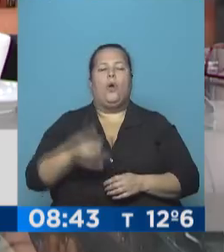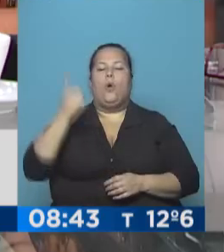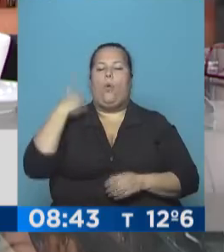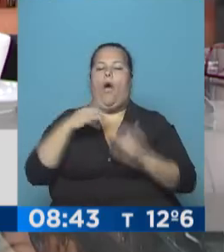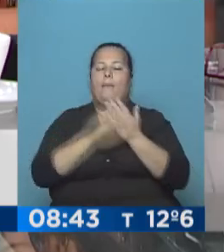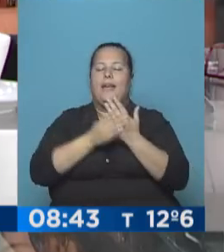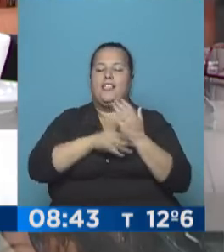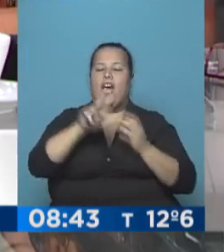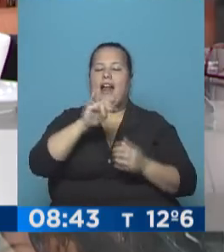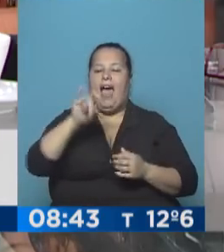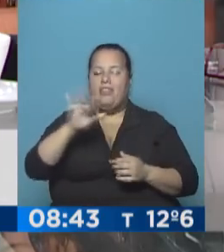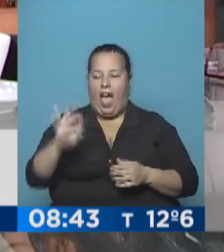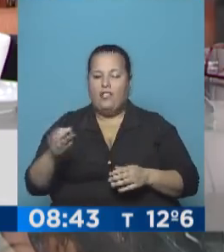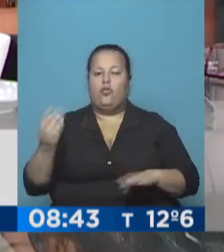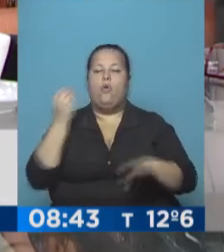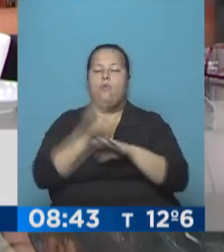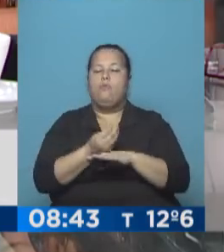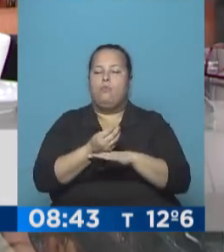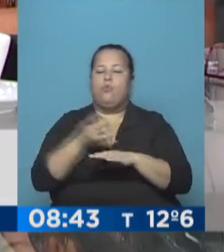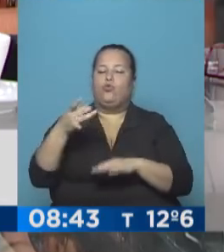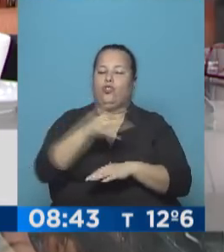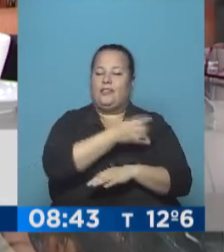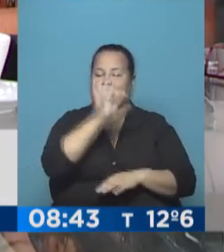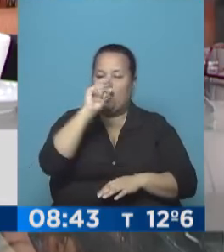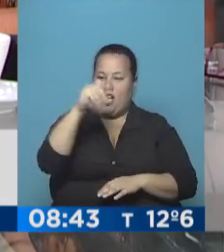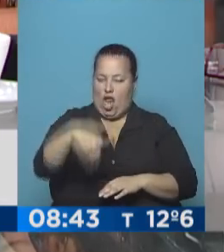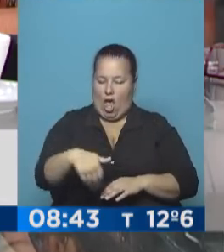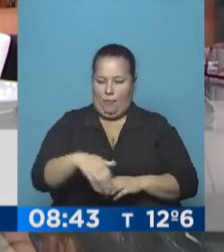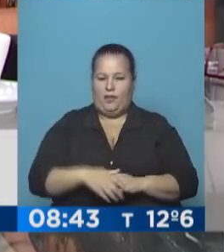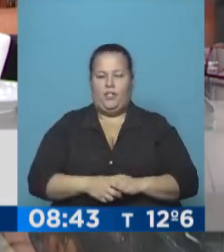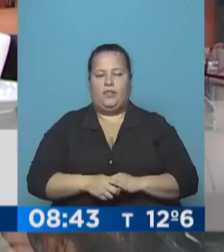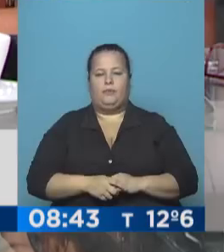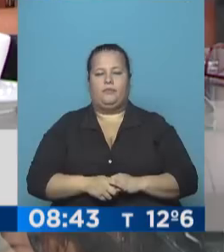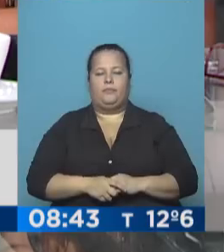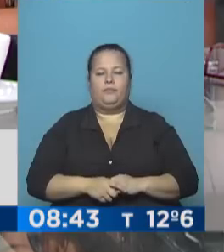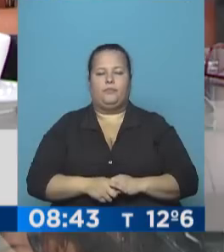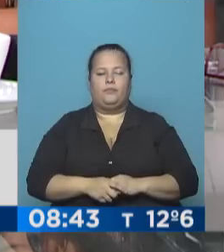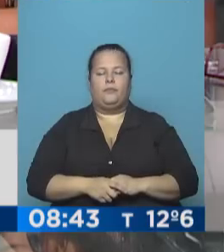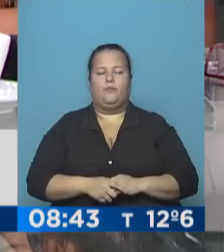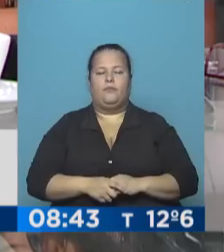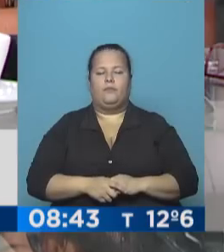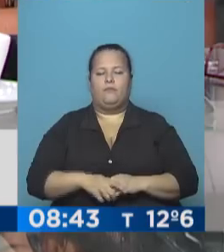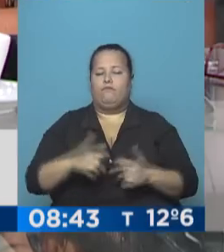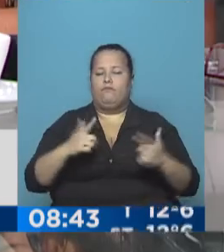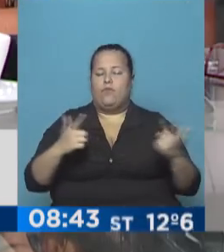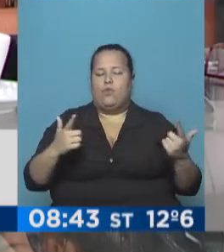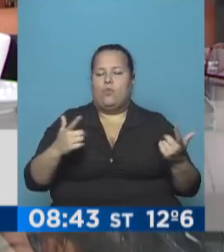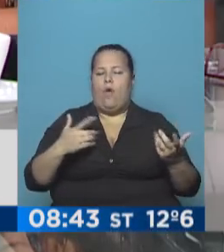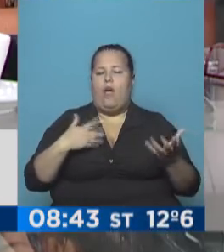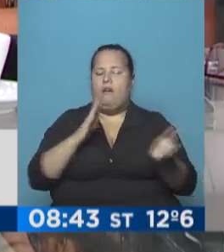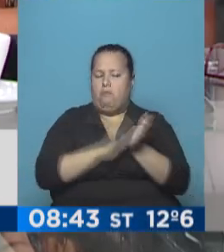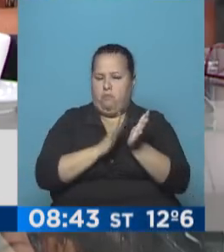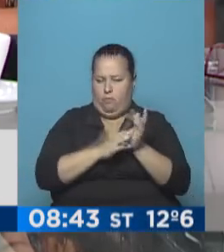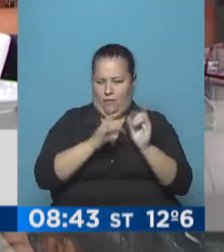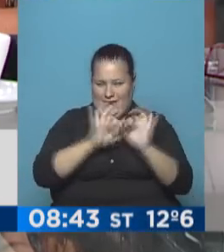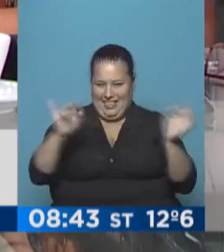ministro Florencio Randazzo puso en funcionamiento los trenes 0 kilómetros. Sí. Y digo, no tenemos ni consta en nuestro haber